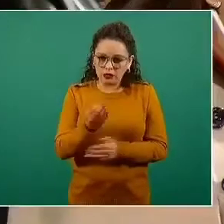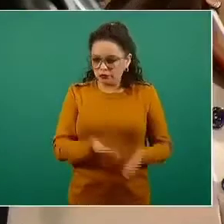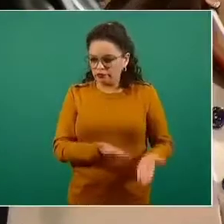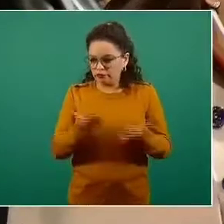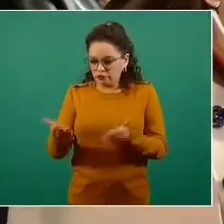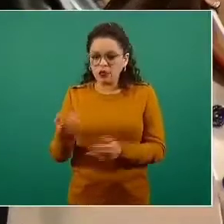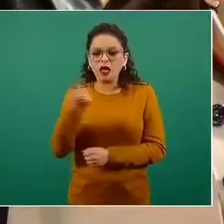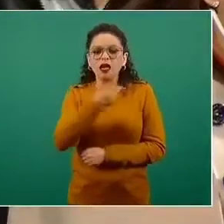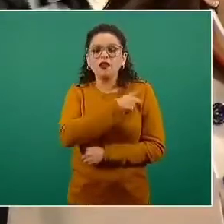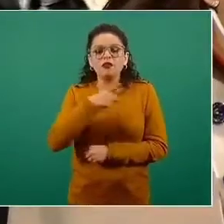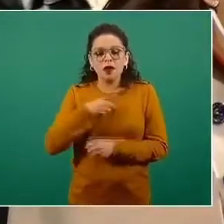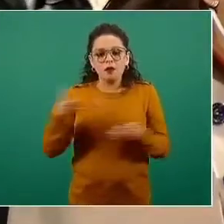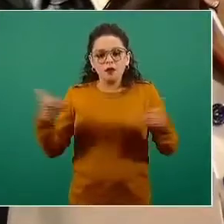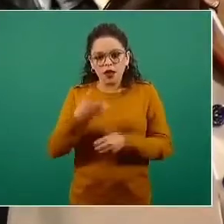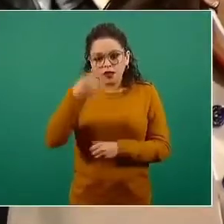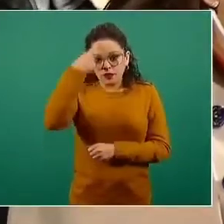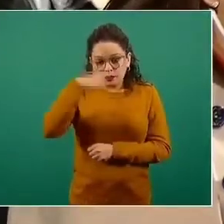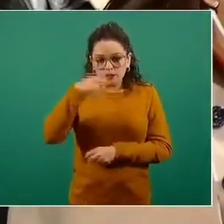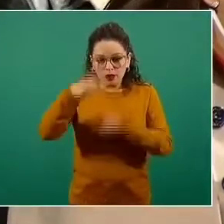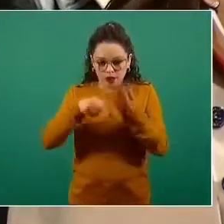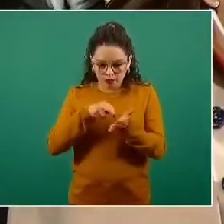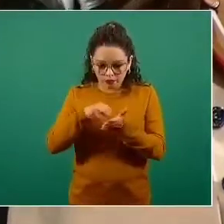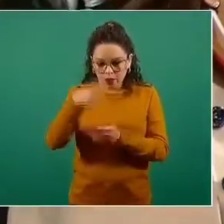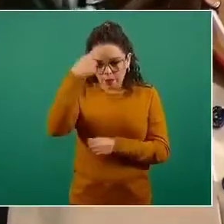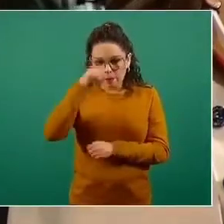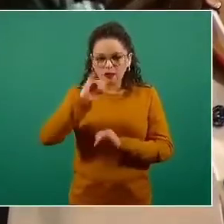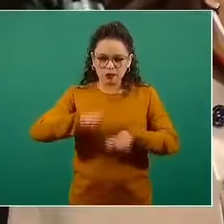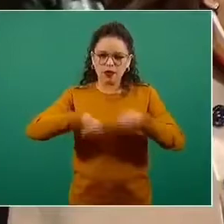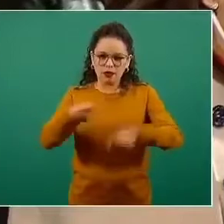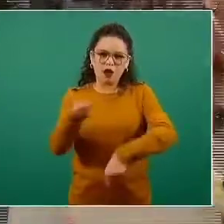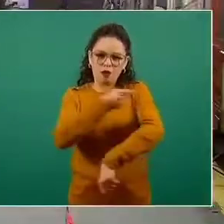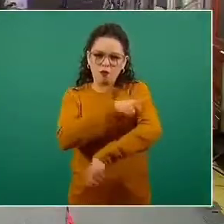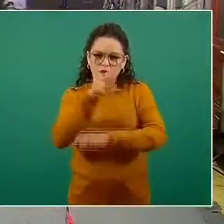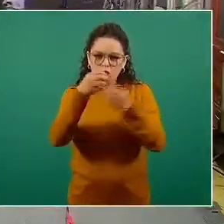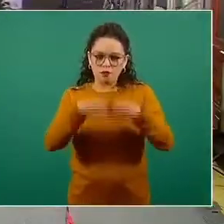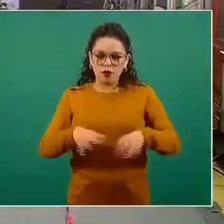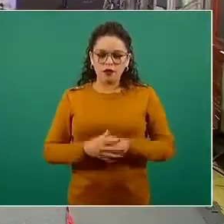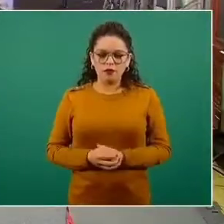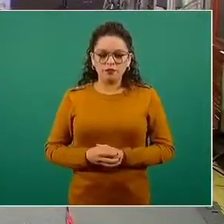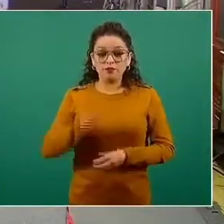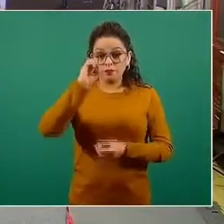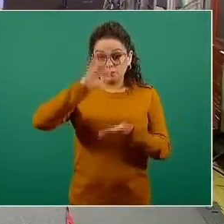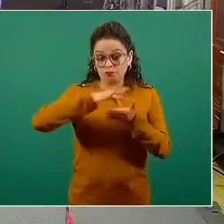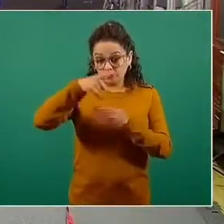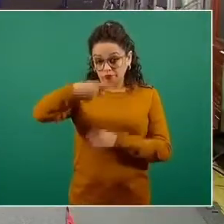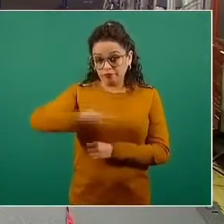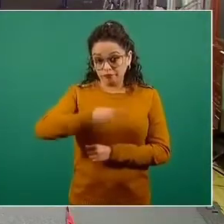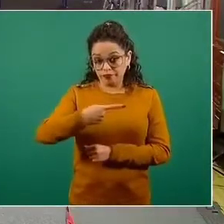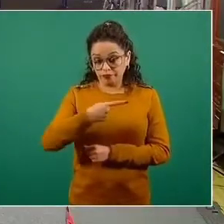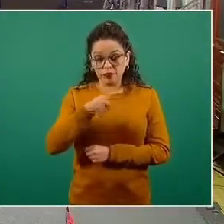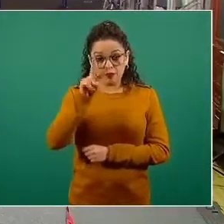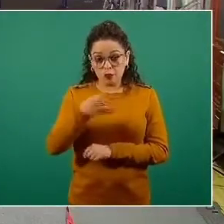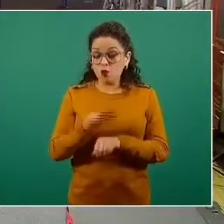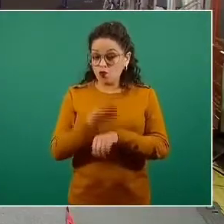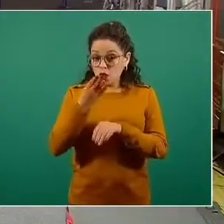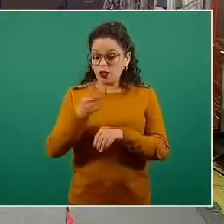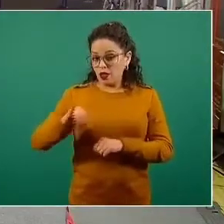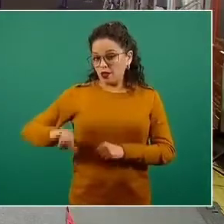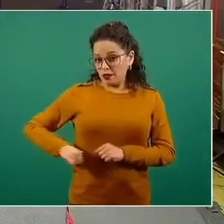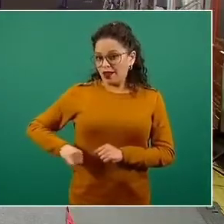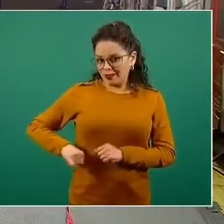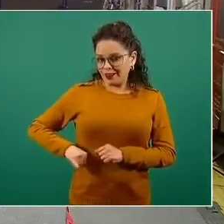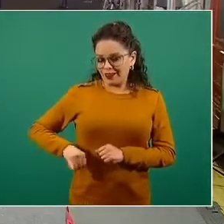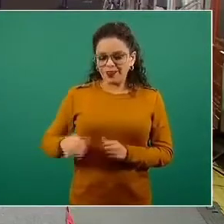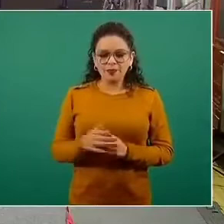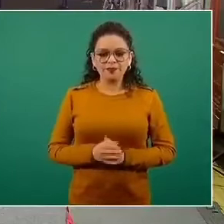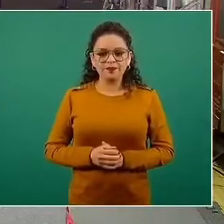seguirían para que ellos no se queden fuera de esta vacunación. Gracias por la pregunta, es creo que muy interesante.